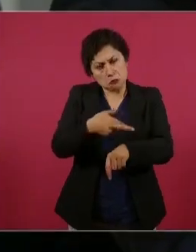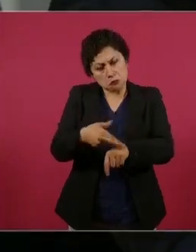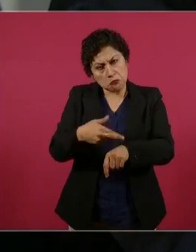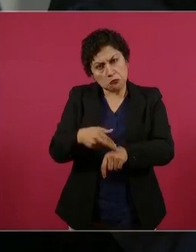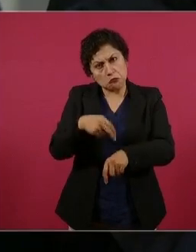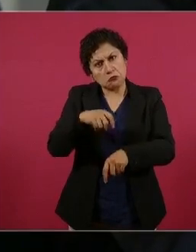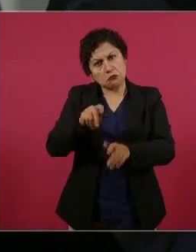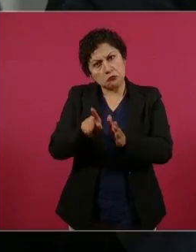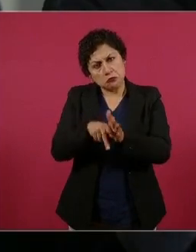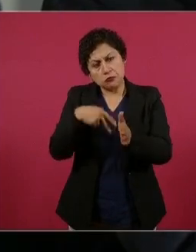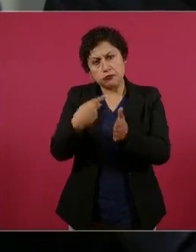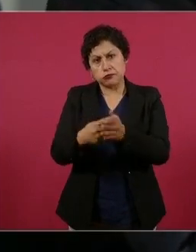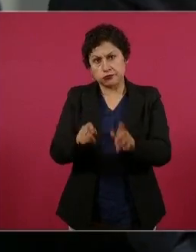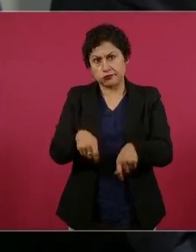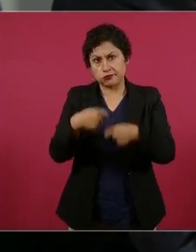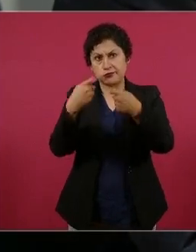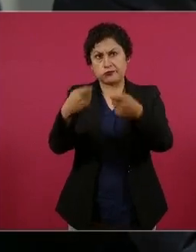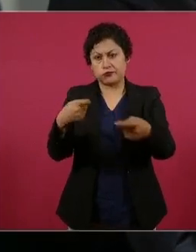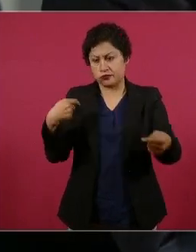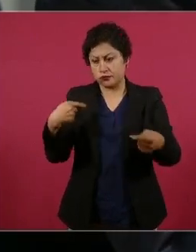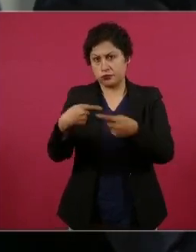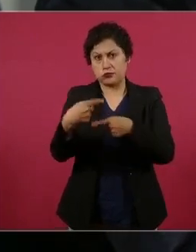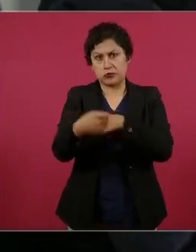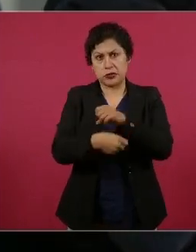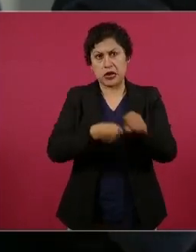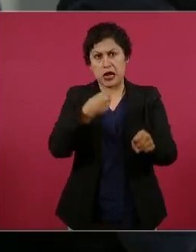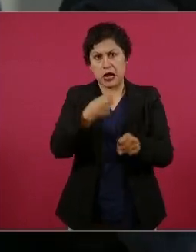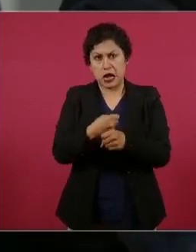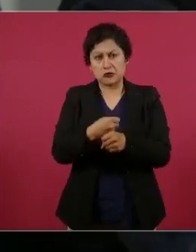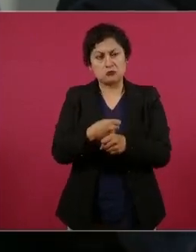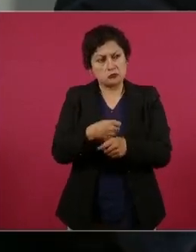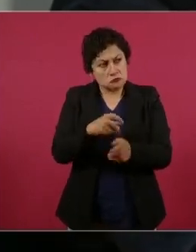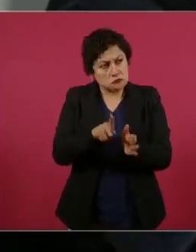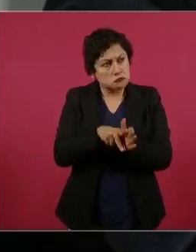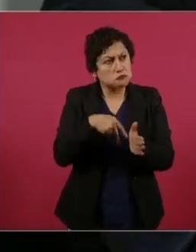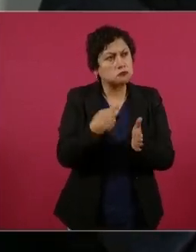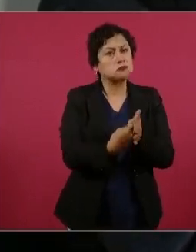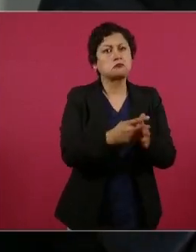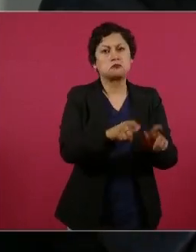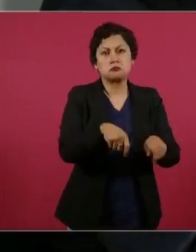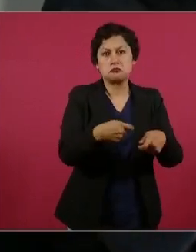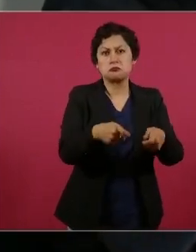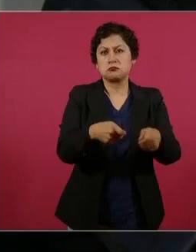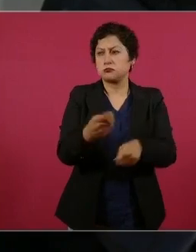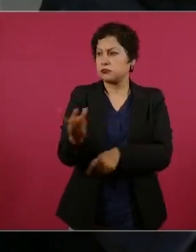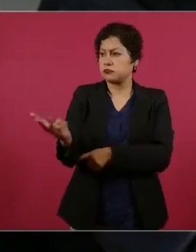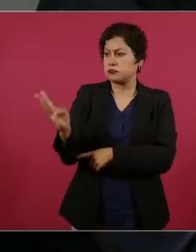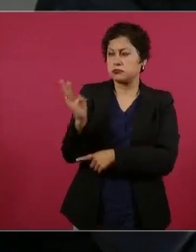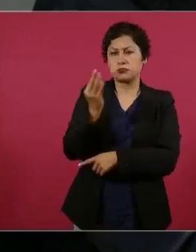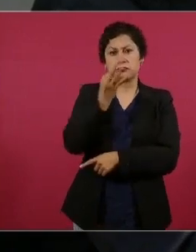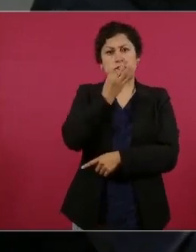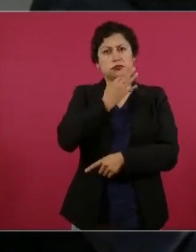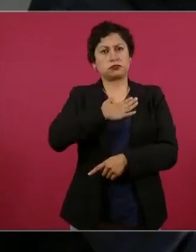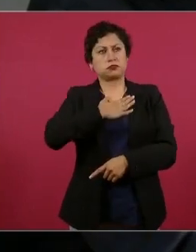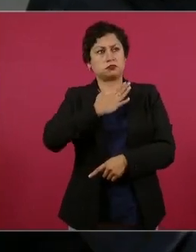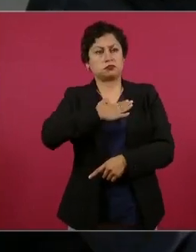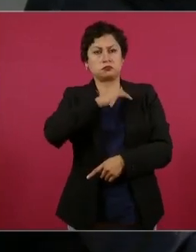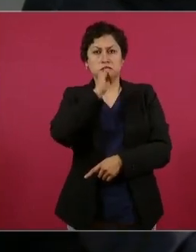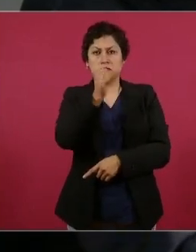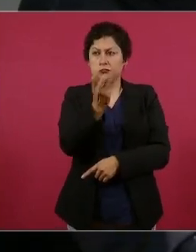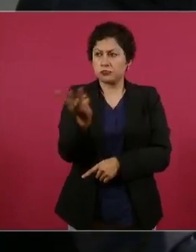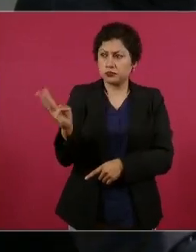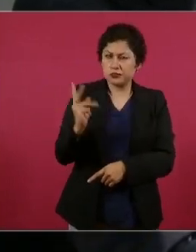año, no ha habido avances, a ellos no los han llamado. Entonces, ellos preguntan que por qué a ellos no se les